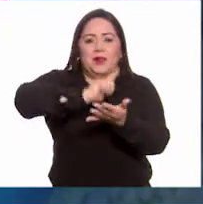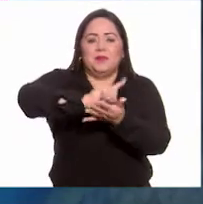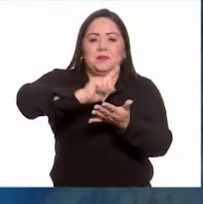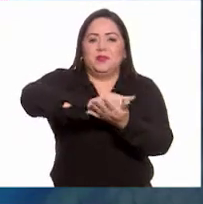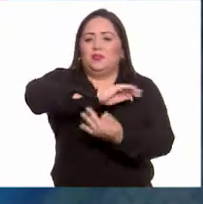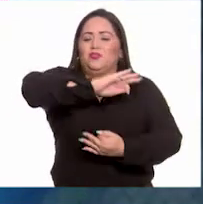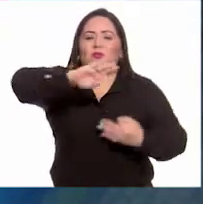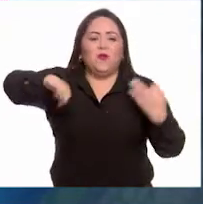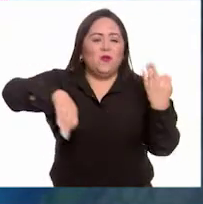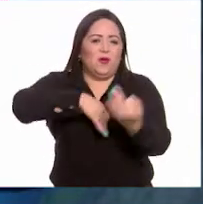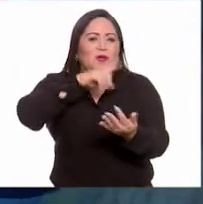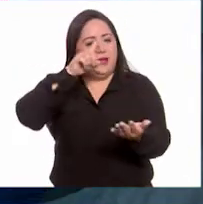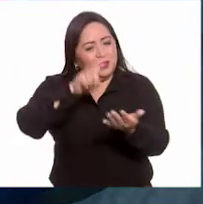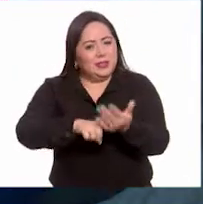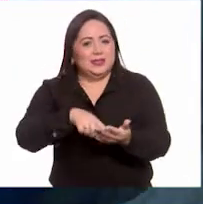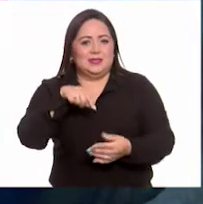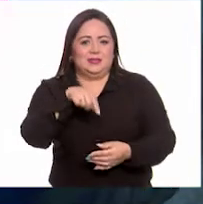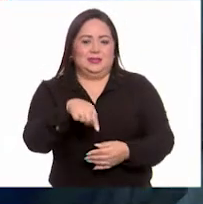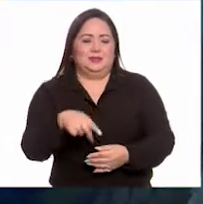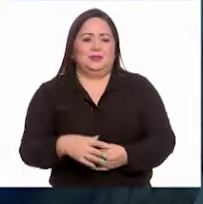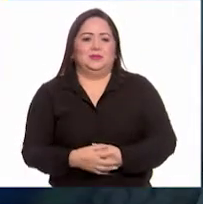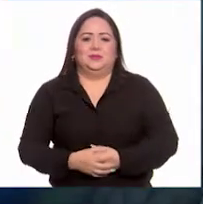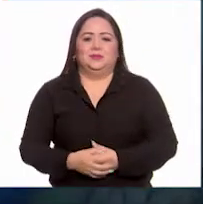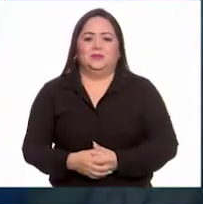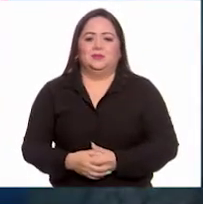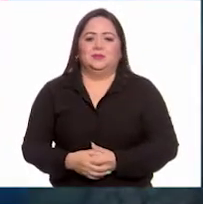de la maleza que se encuentra dentro de ella.